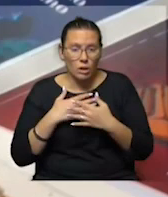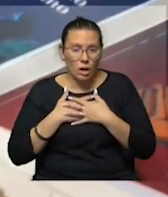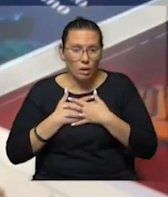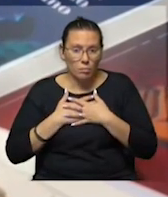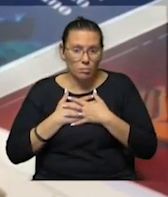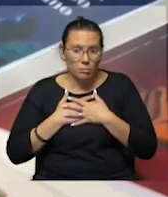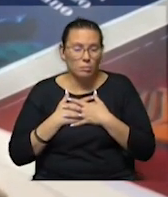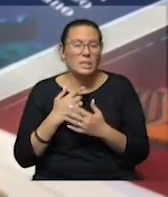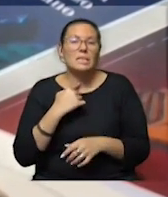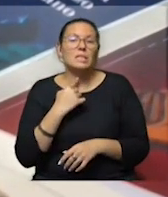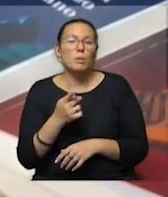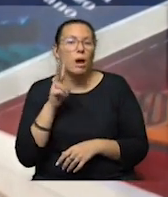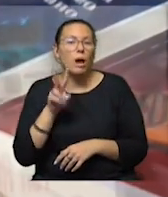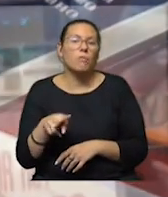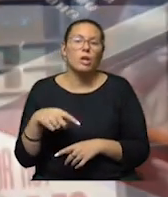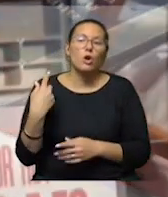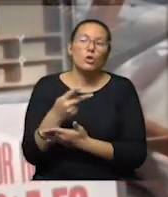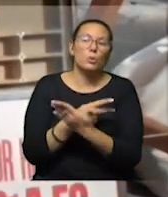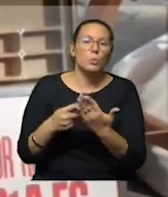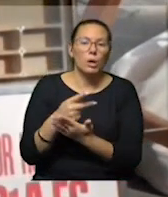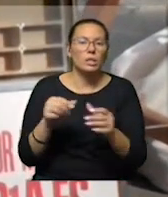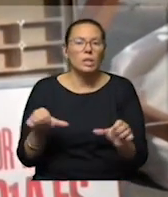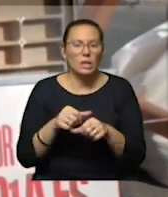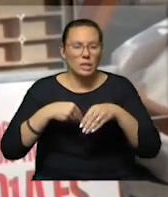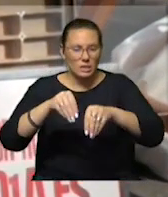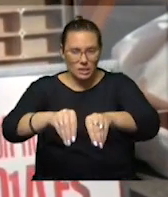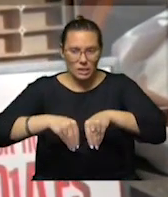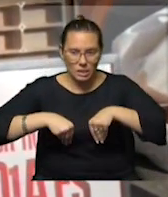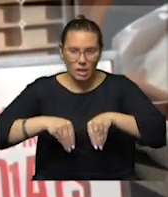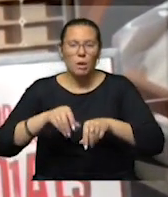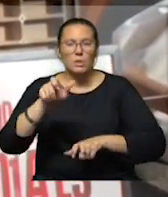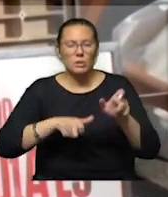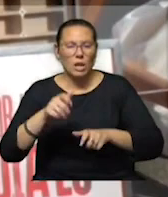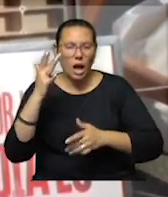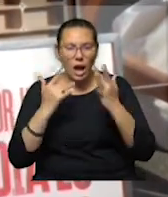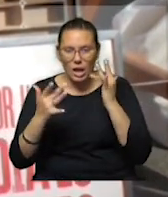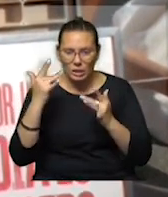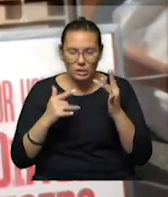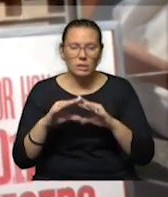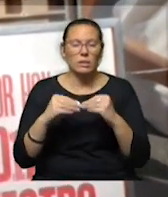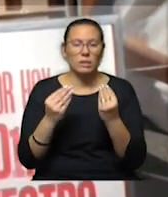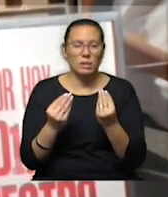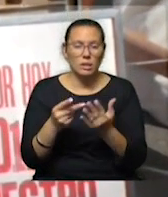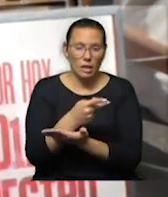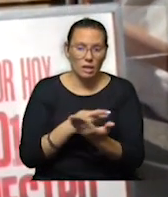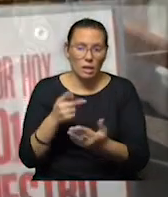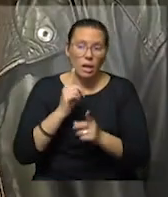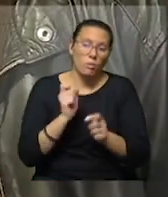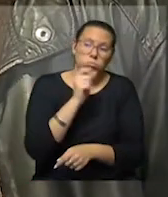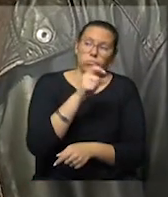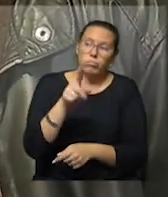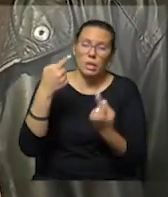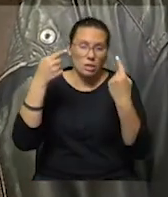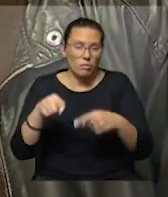en lo personal me sirve para ver que en qué están los ilustradores el grafistas la gente de artes gráficas que a lo largo del año por ahí está cada uno en su Nicho